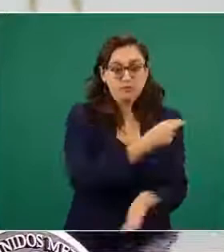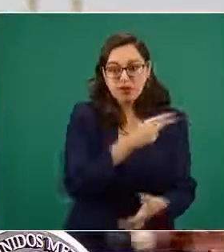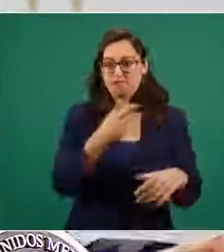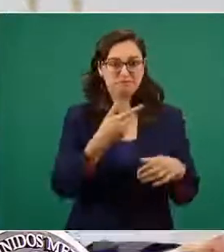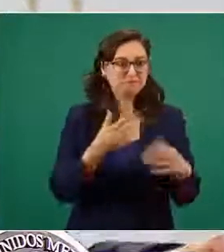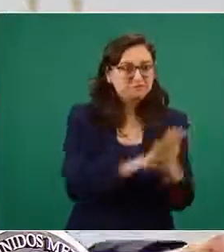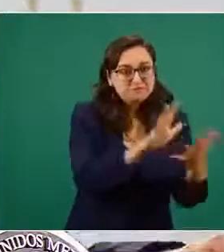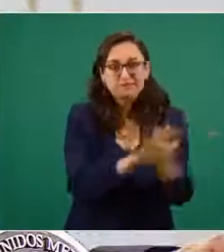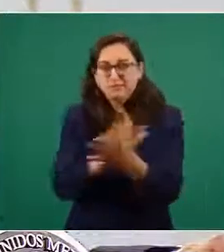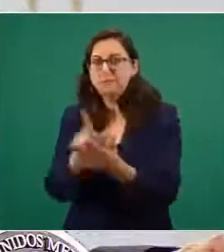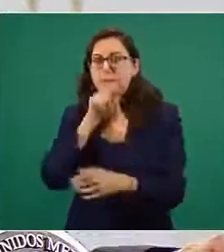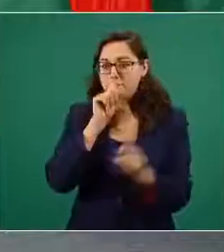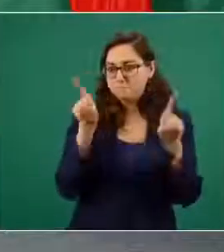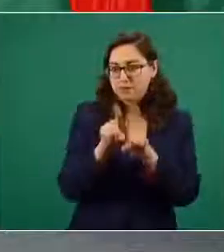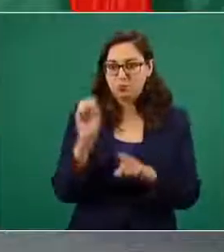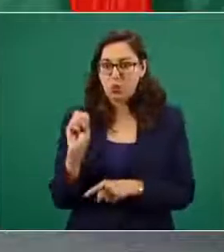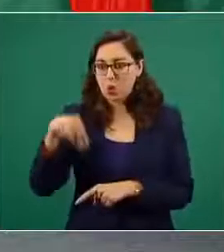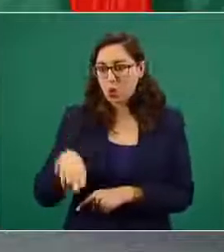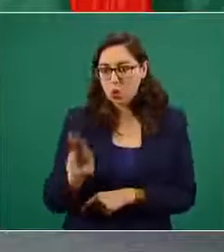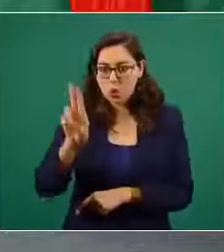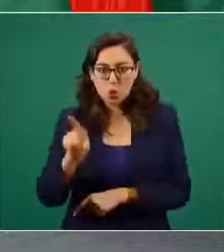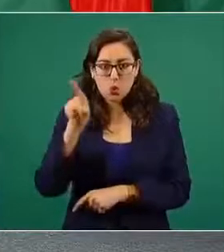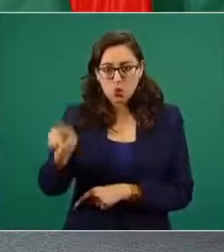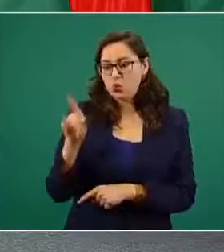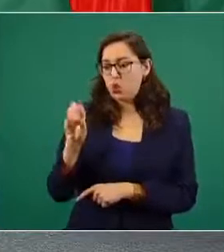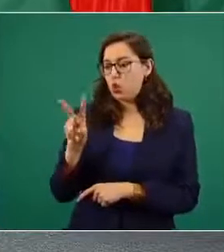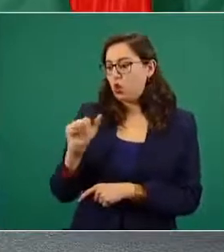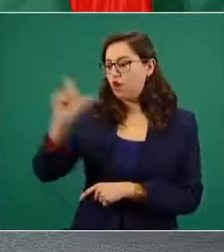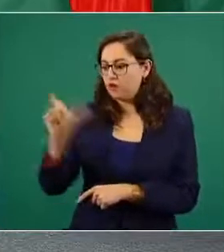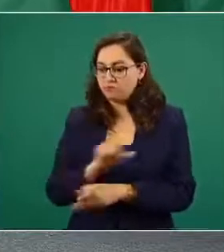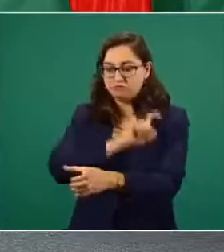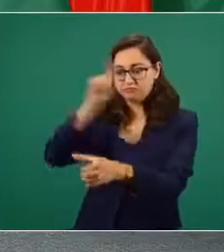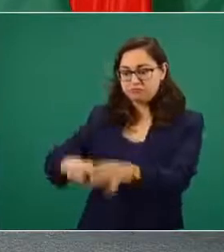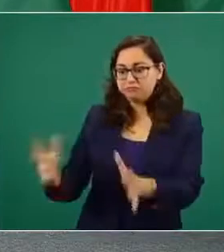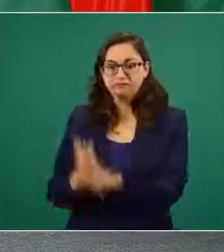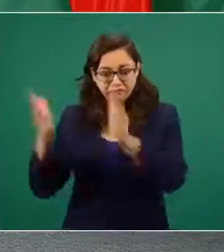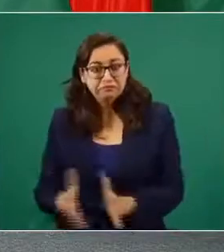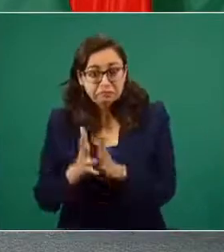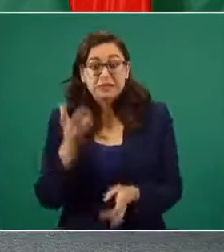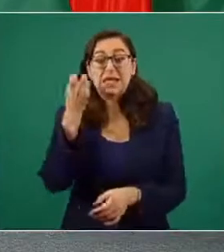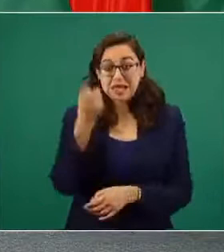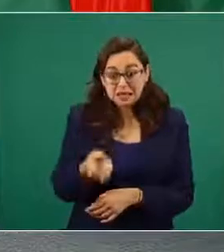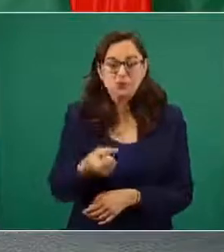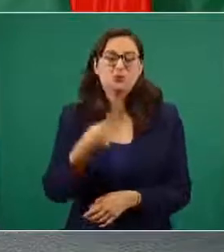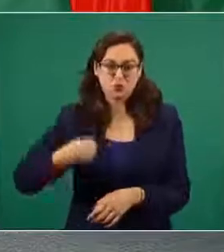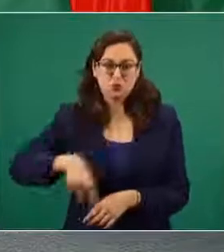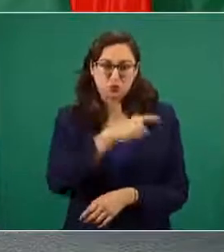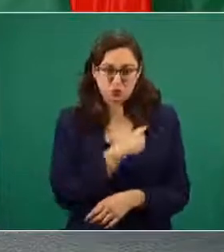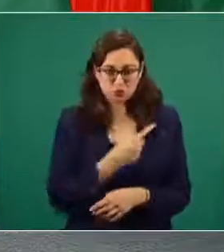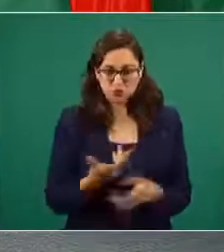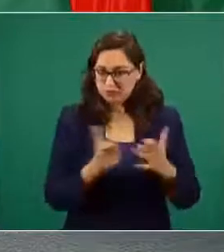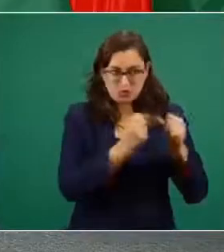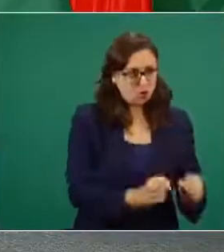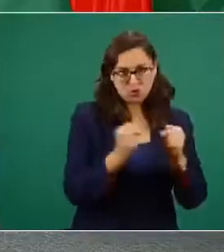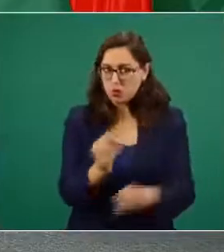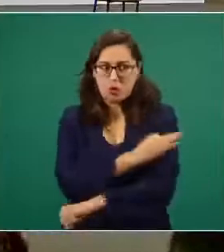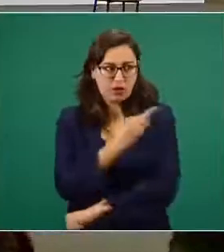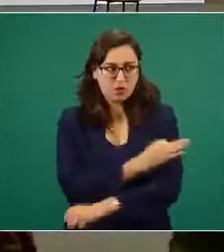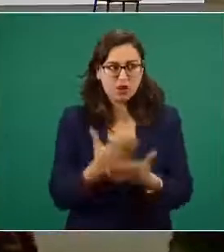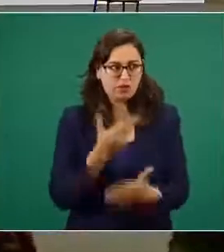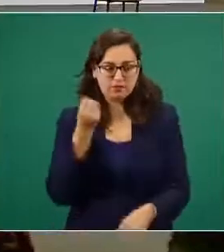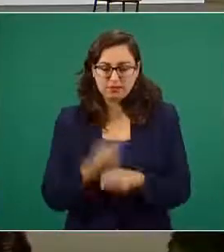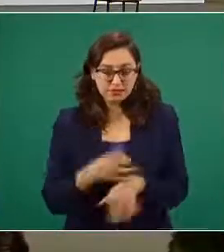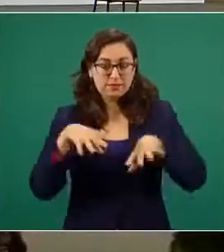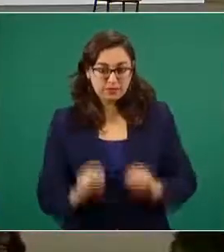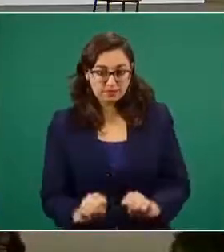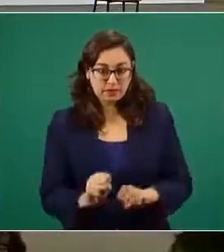de participar también en el mecanismo solidario que estableció la Organización Mundial de la Salud, el mecanismo COVAX, y tener ya aseguradas dotaciones de vacunas. Algunos